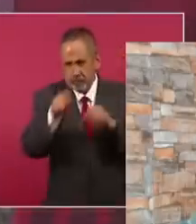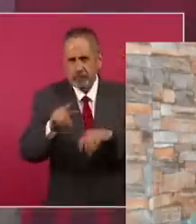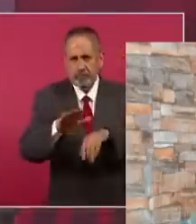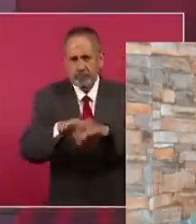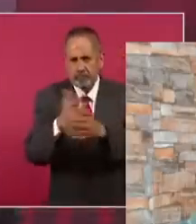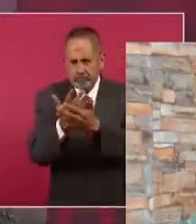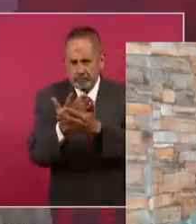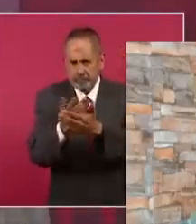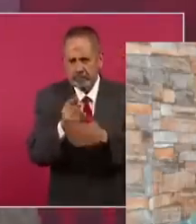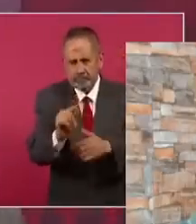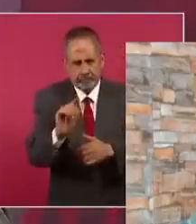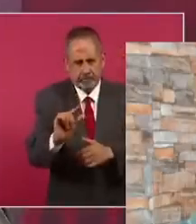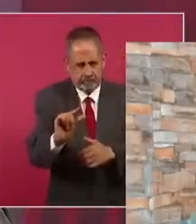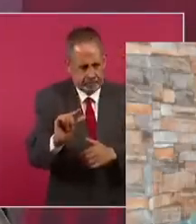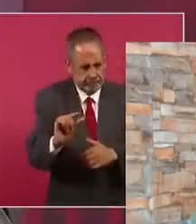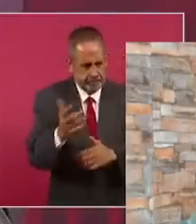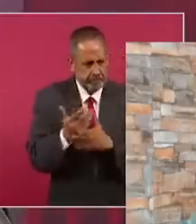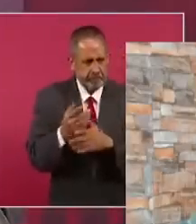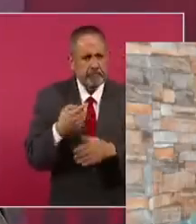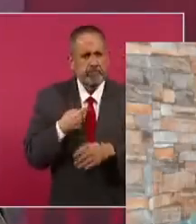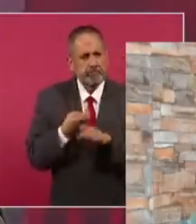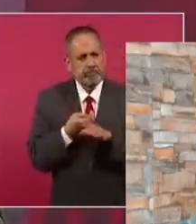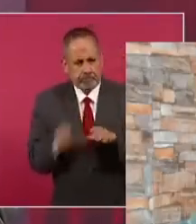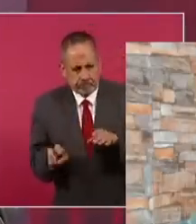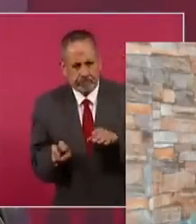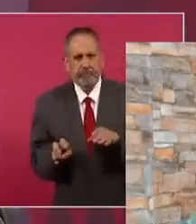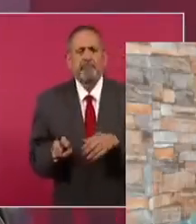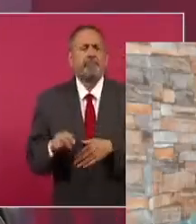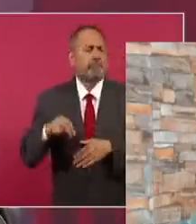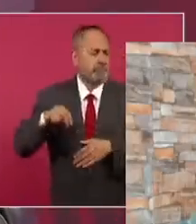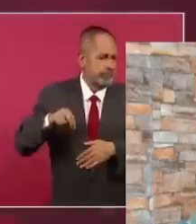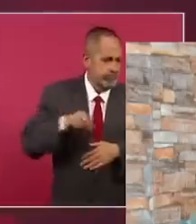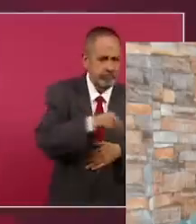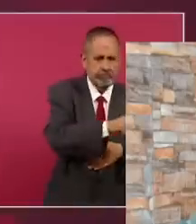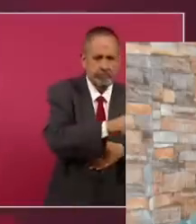que iba manejando, espérate, me voy a bajar.